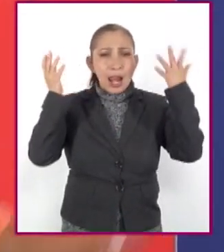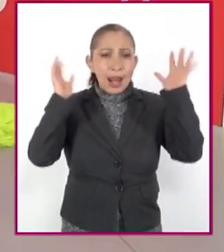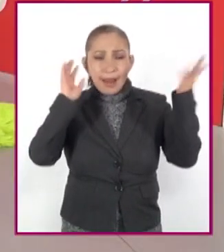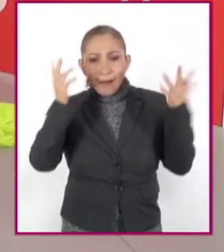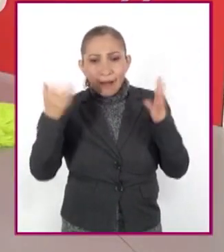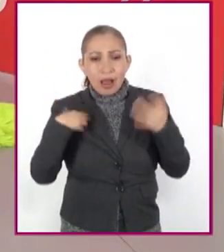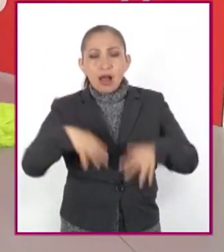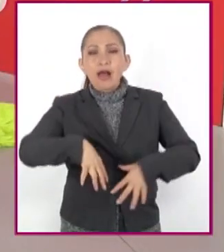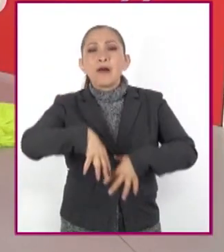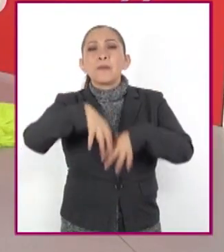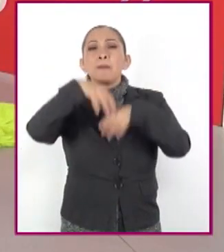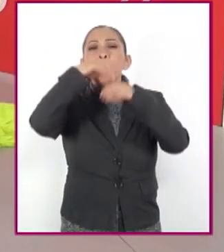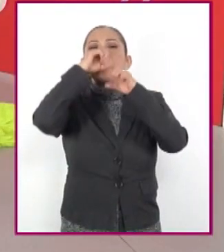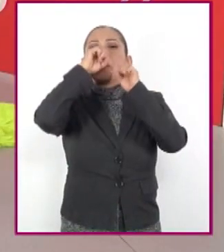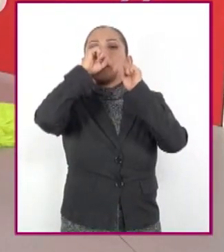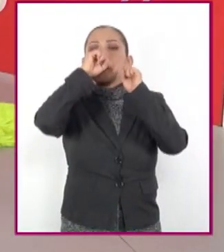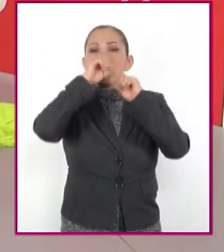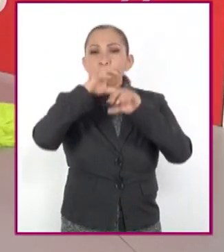brazos. Inhalo.